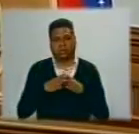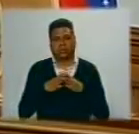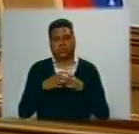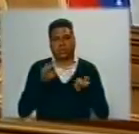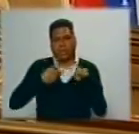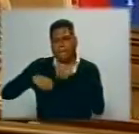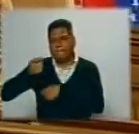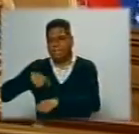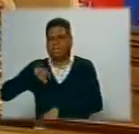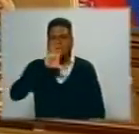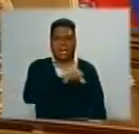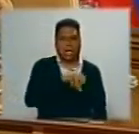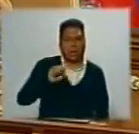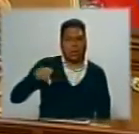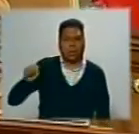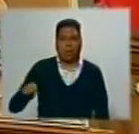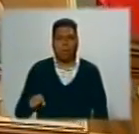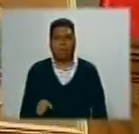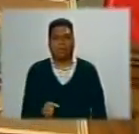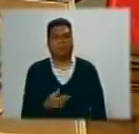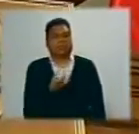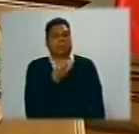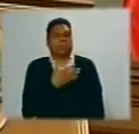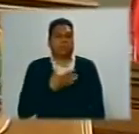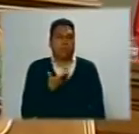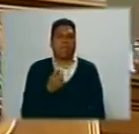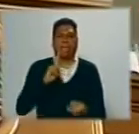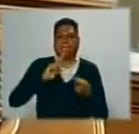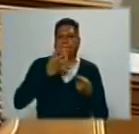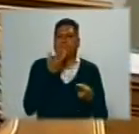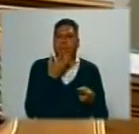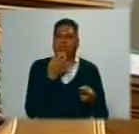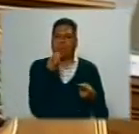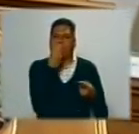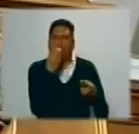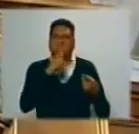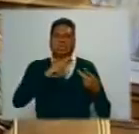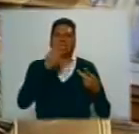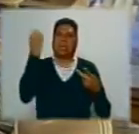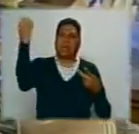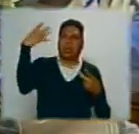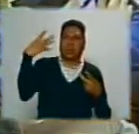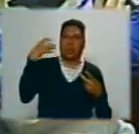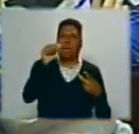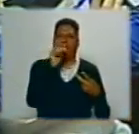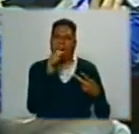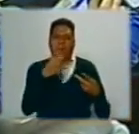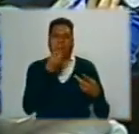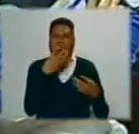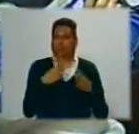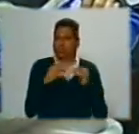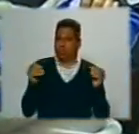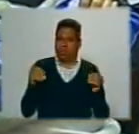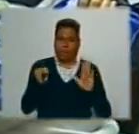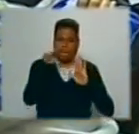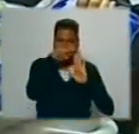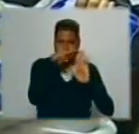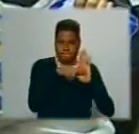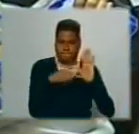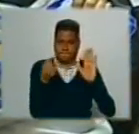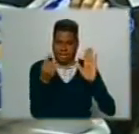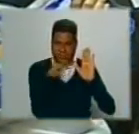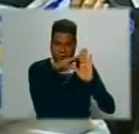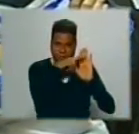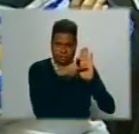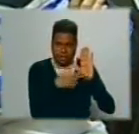comercialización para garantizar el acceso a los bienes y servicios según los precios acordados, ya establecidos